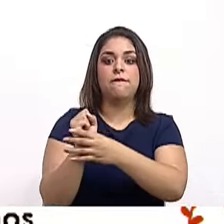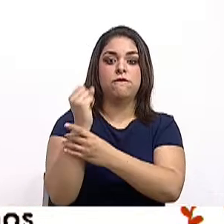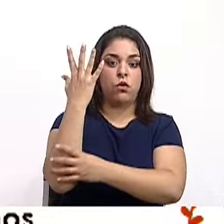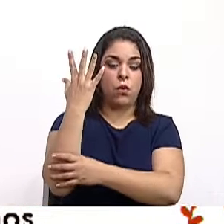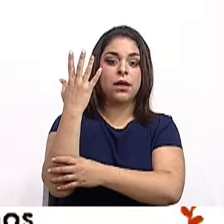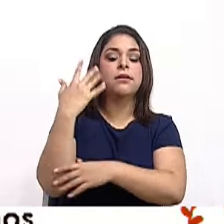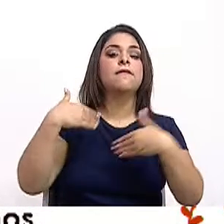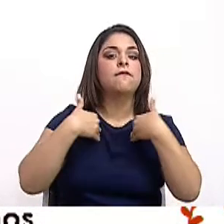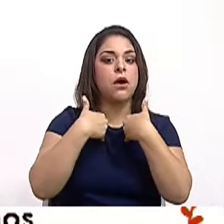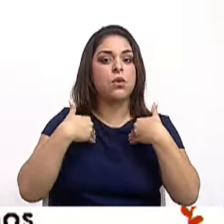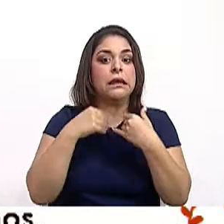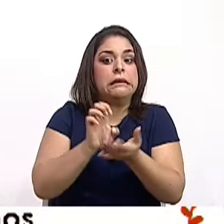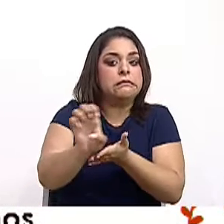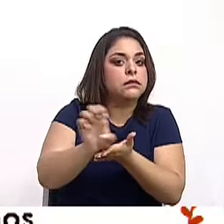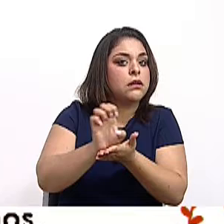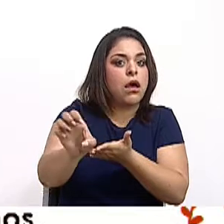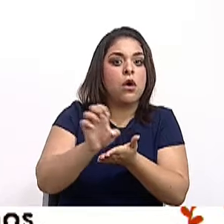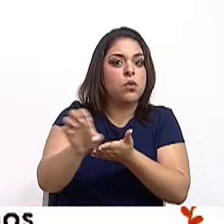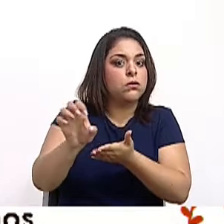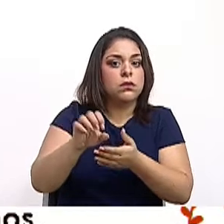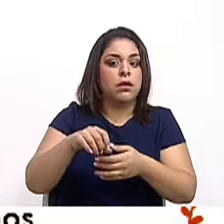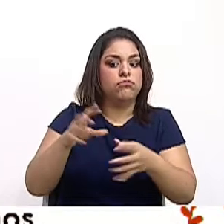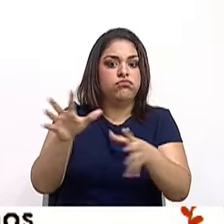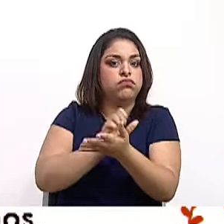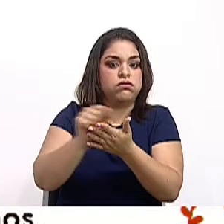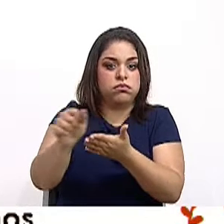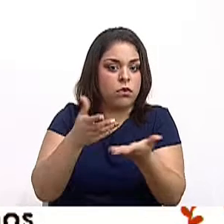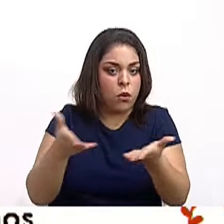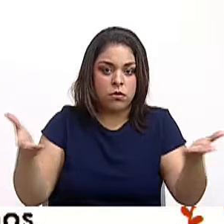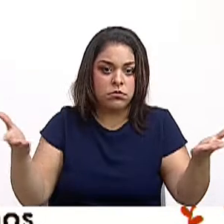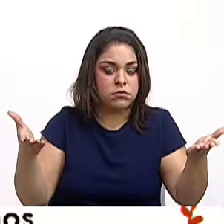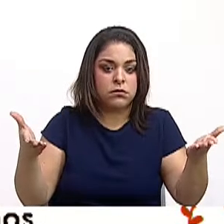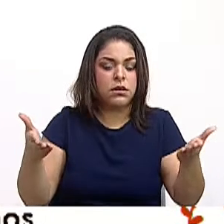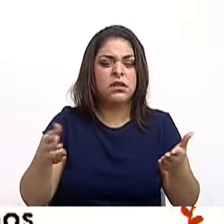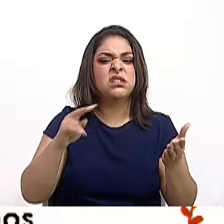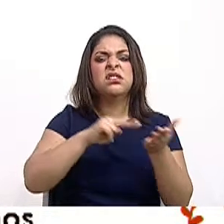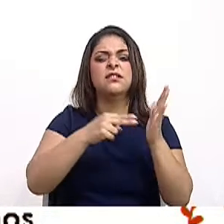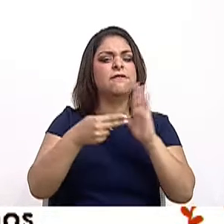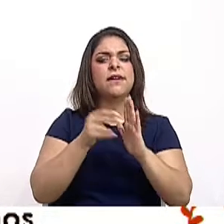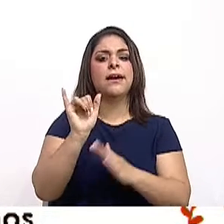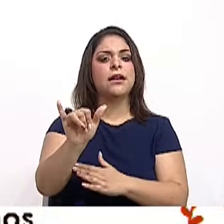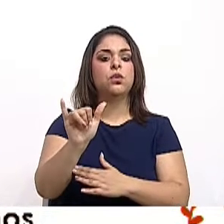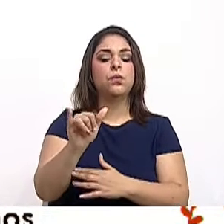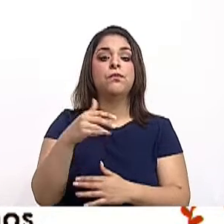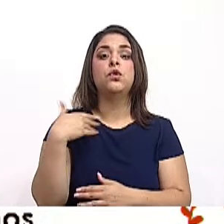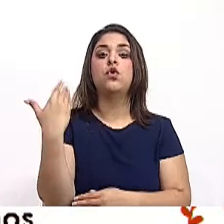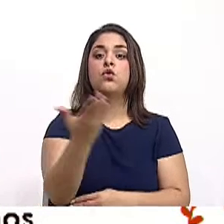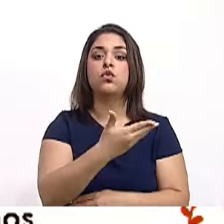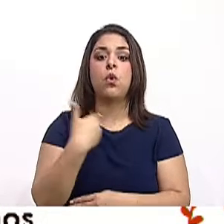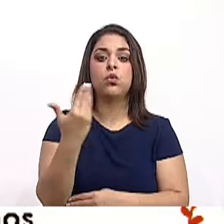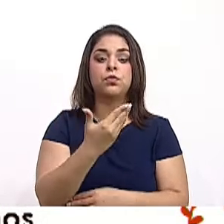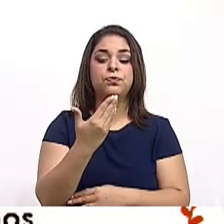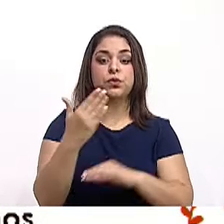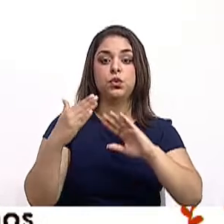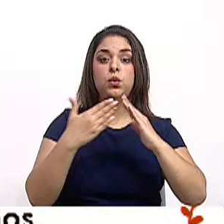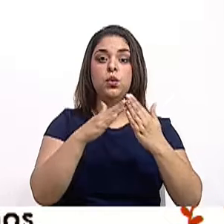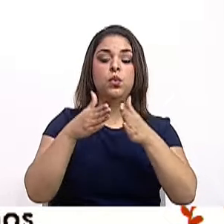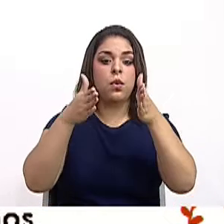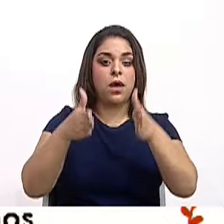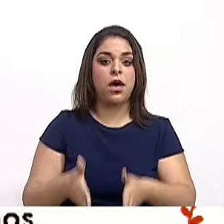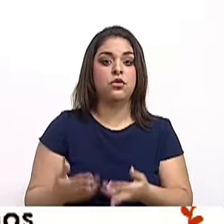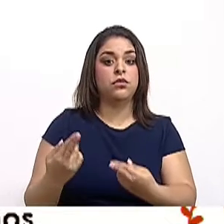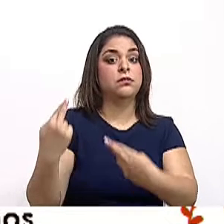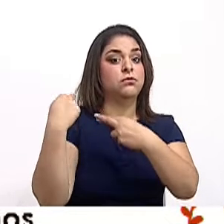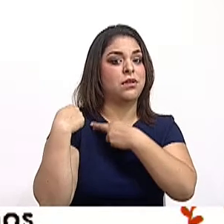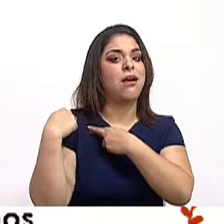depredación de los recursos. O sea, ¿qué implica eso? Que nosotros, como ciudadanos responsables, debemos de